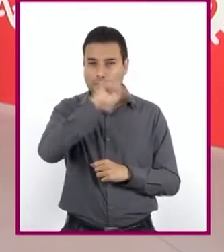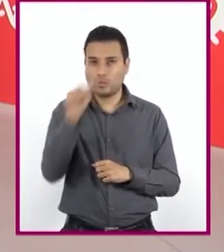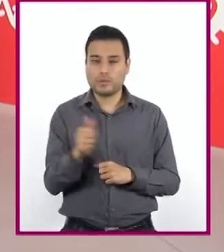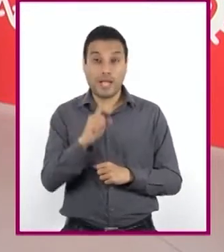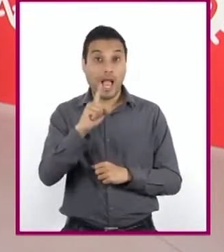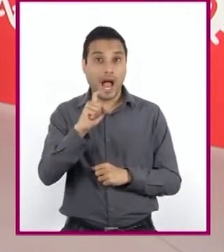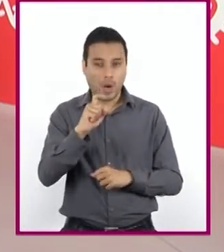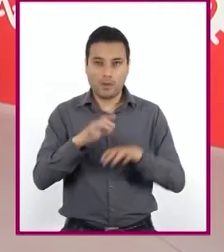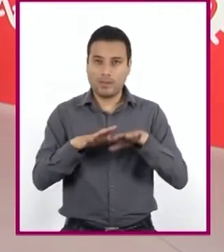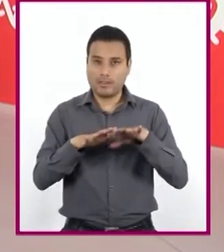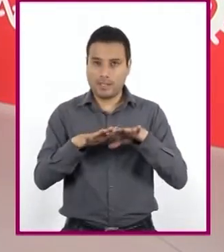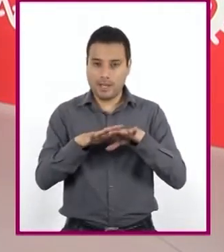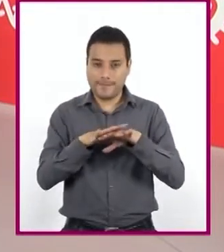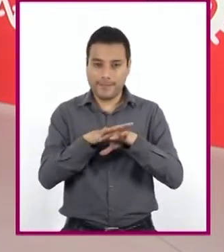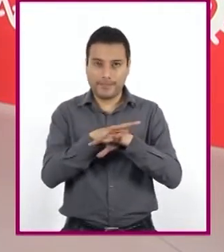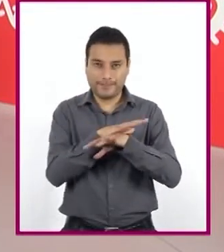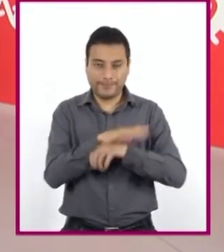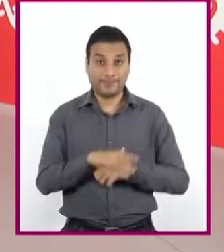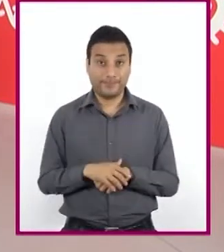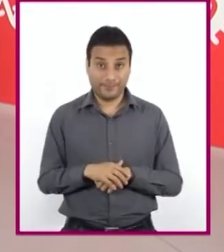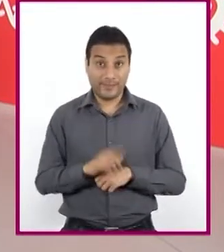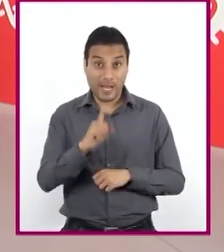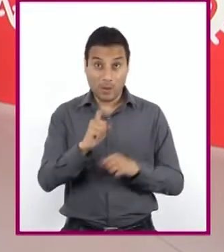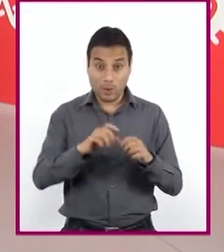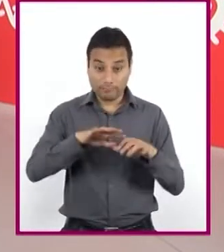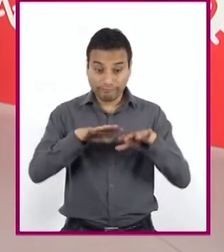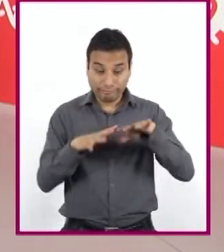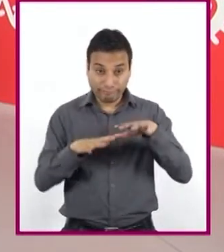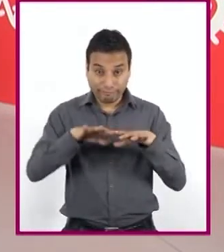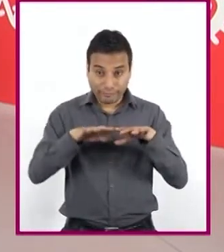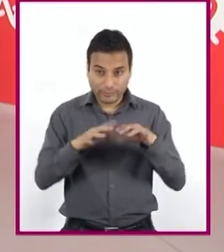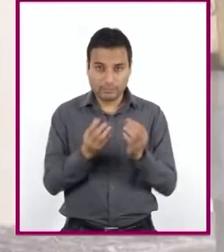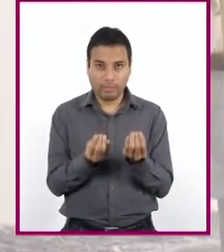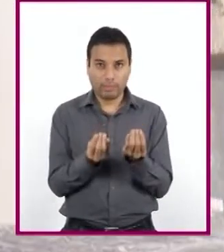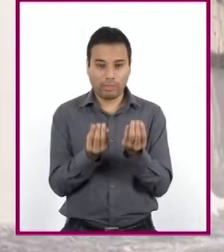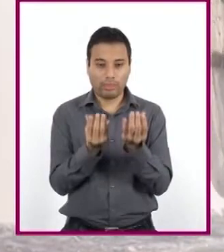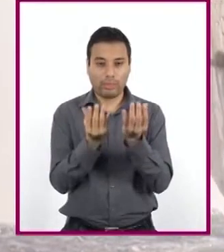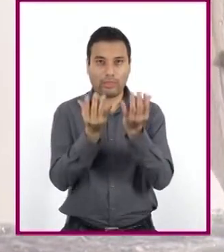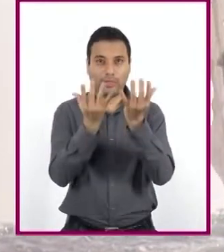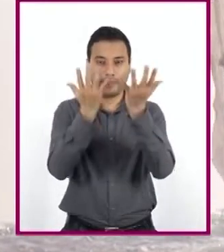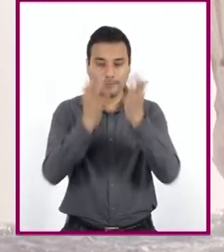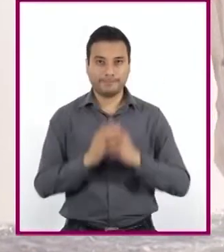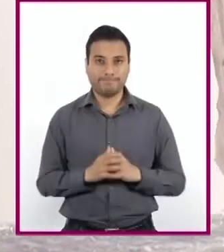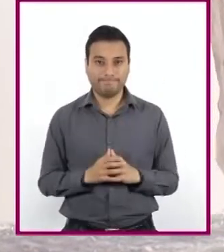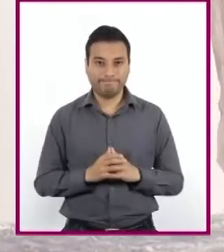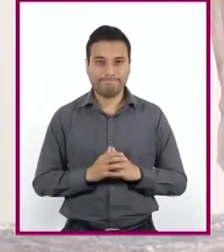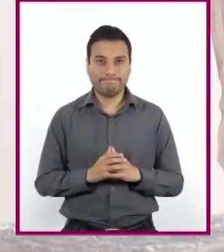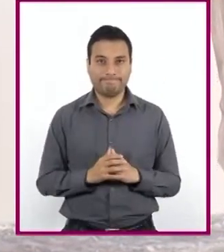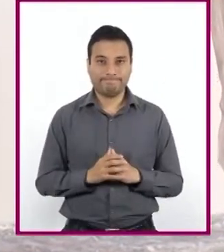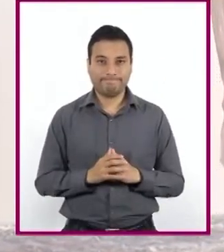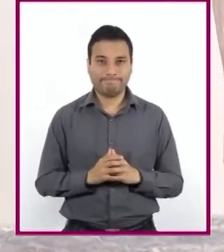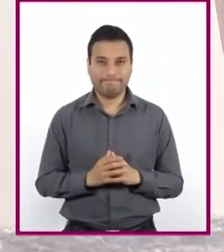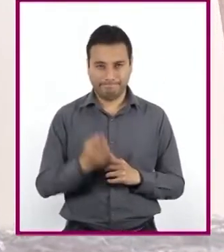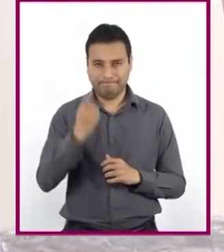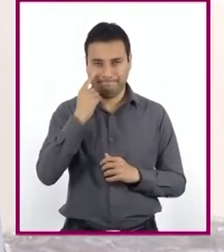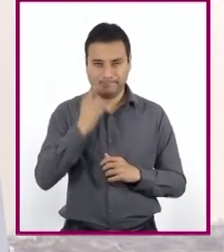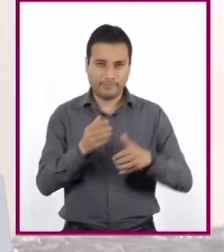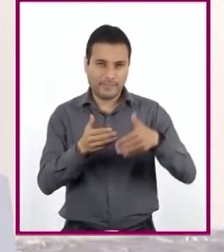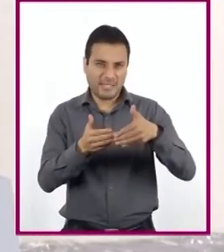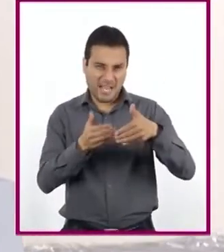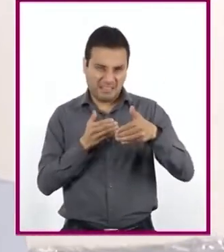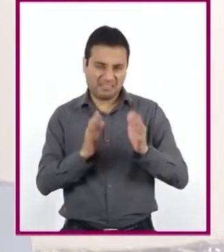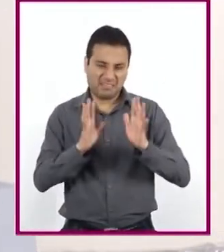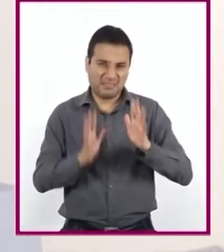agua, haciéndola pasar de líquida a gaseosa. En este caso, hervimos previamente el